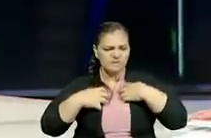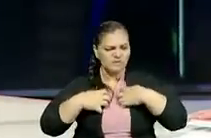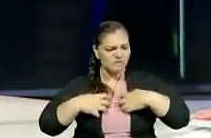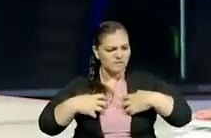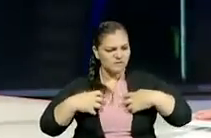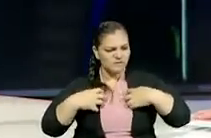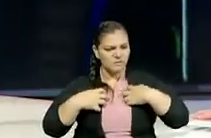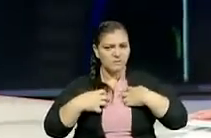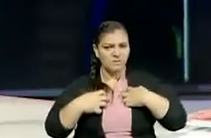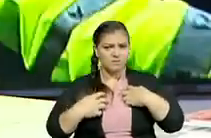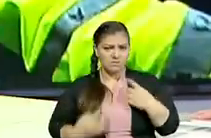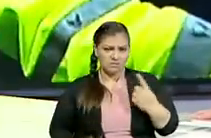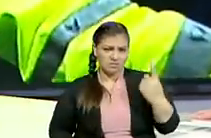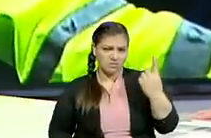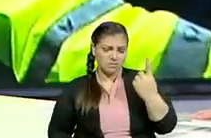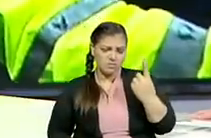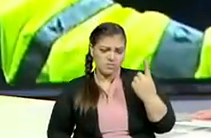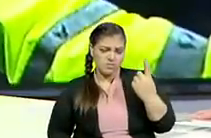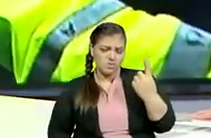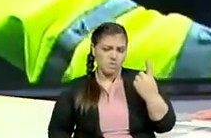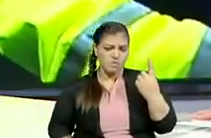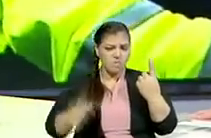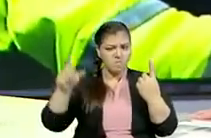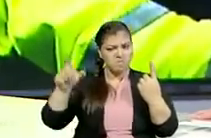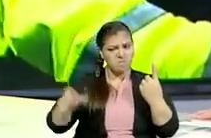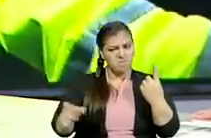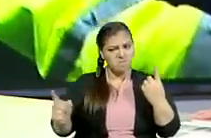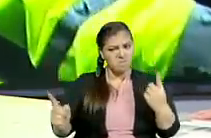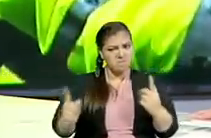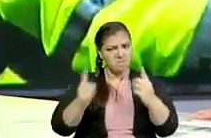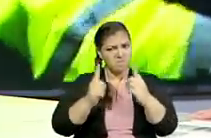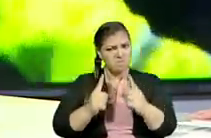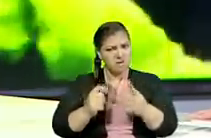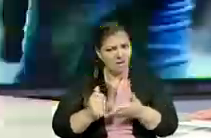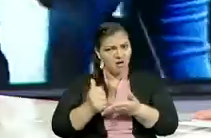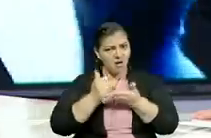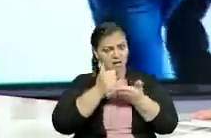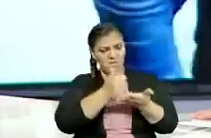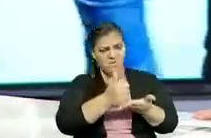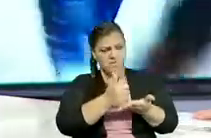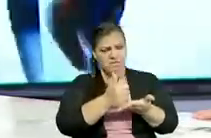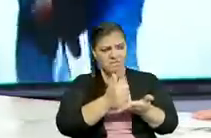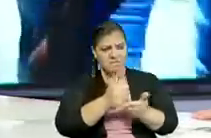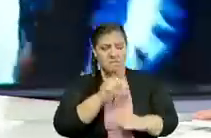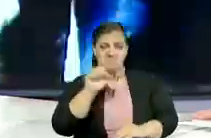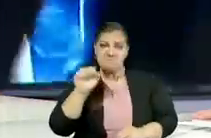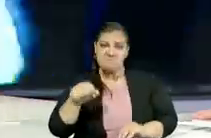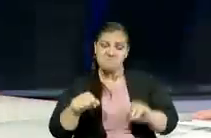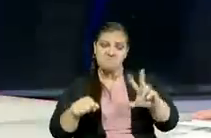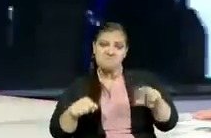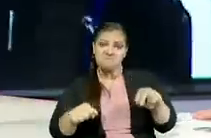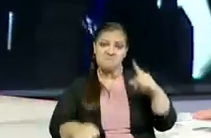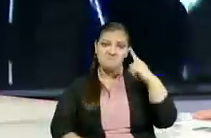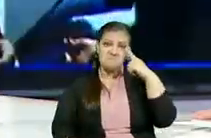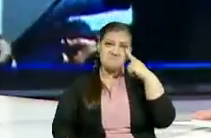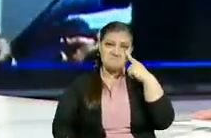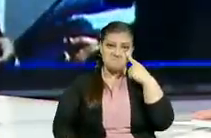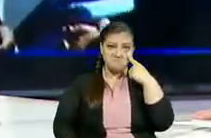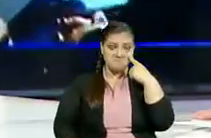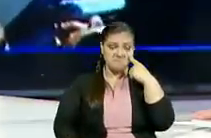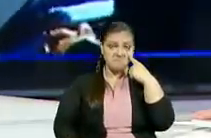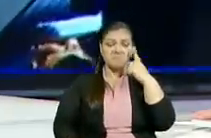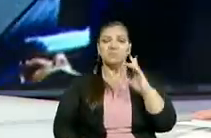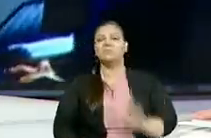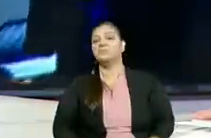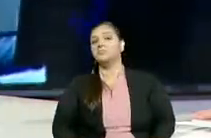abastecerse para hacer sola, hacer este tipo de situaciones tan execrables, pero hay que revisar, hay que analizar e informarse bien en el